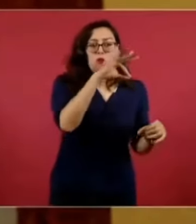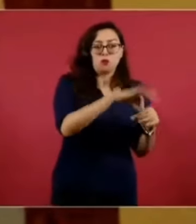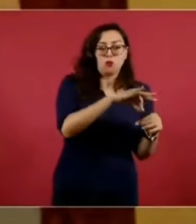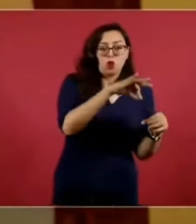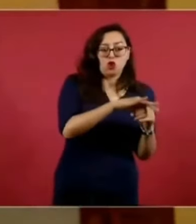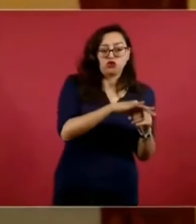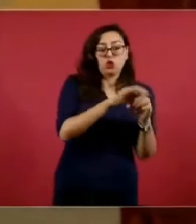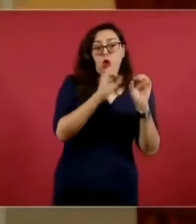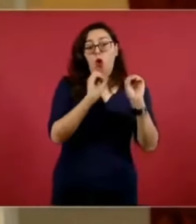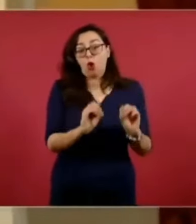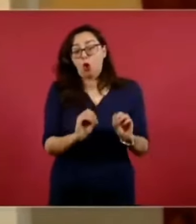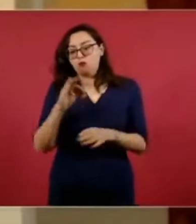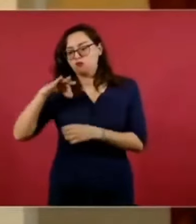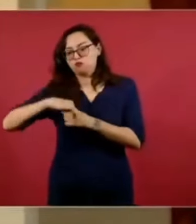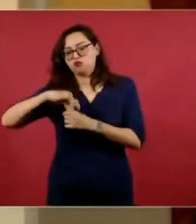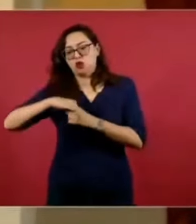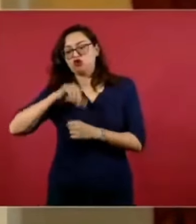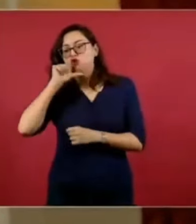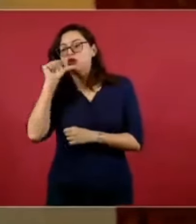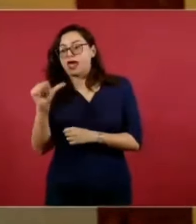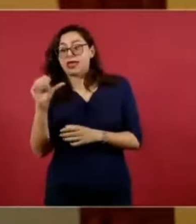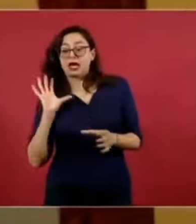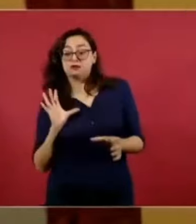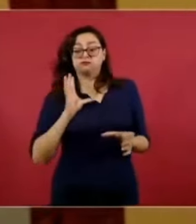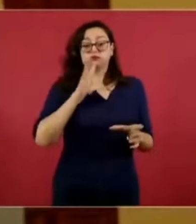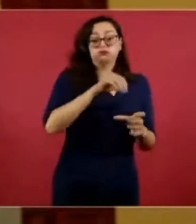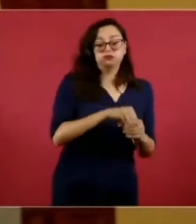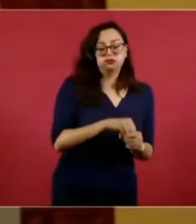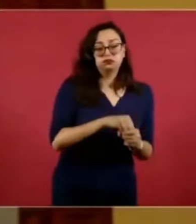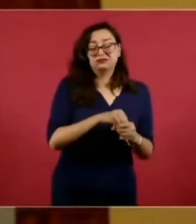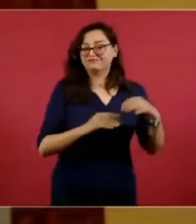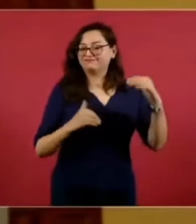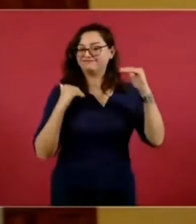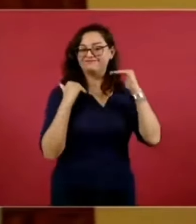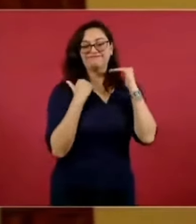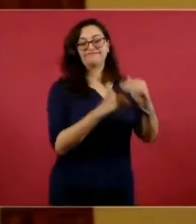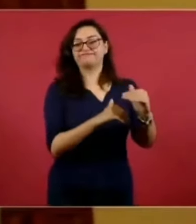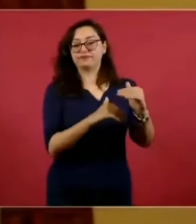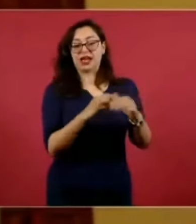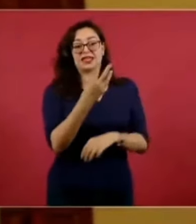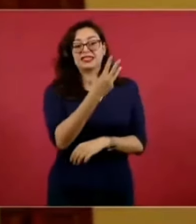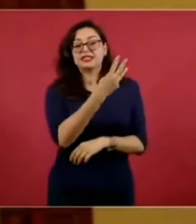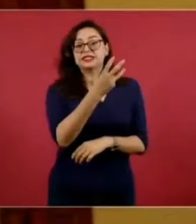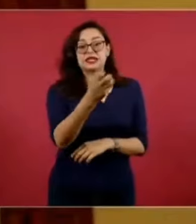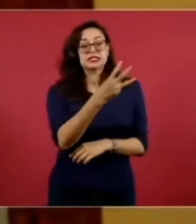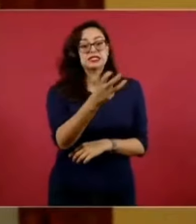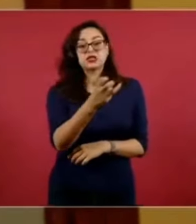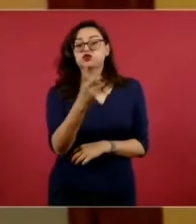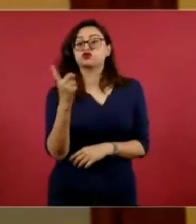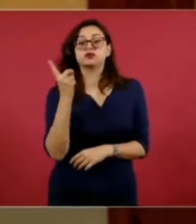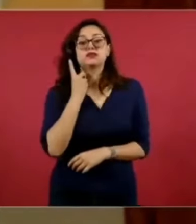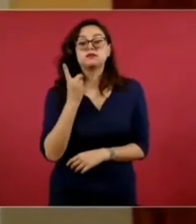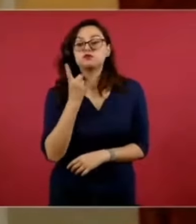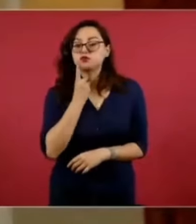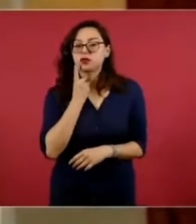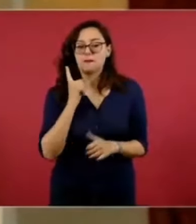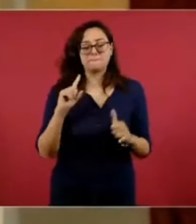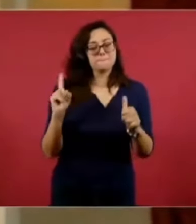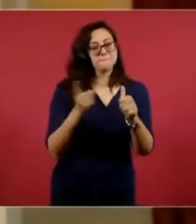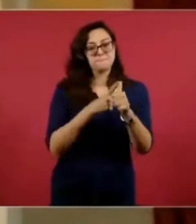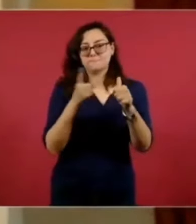o plurinominal cualquiera de las dos ningún partido político puede tener más de 300 diputados es la primera